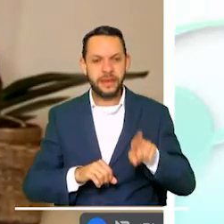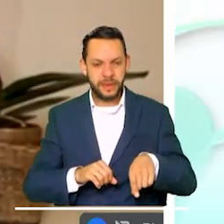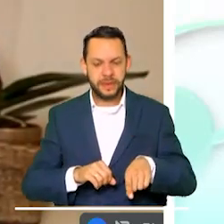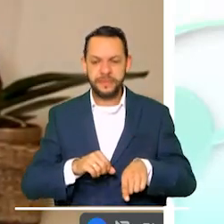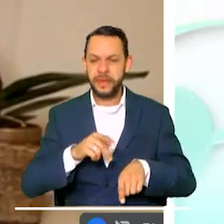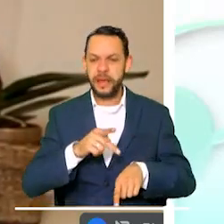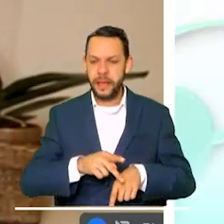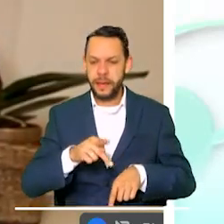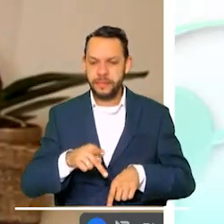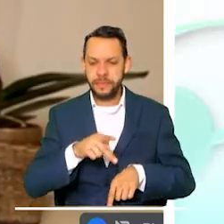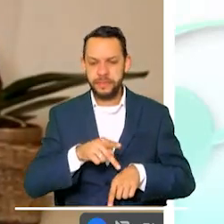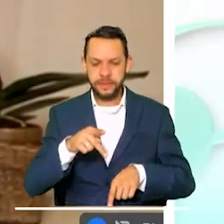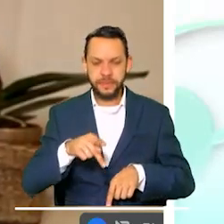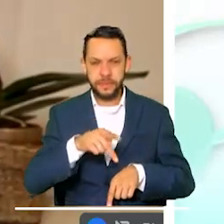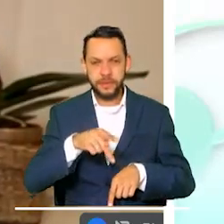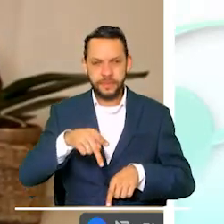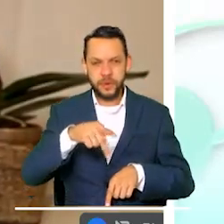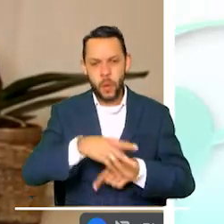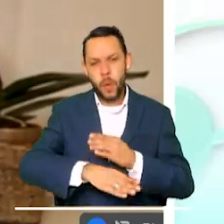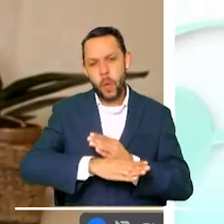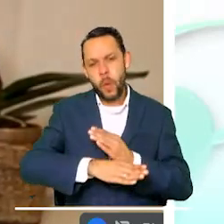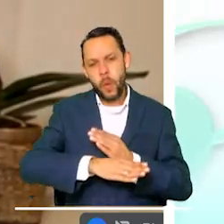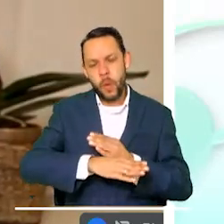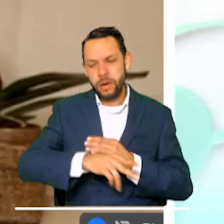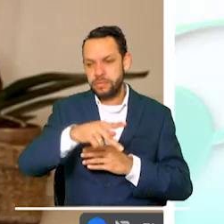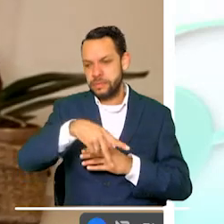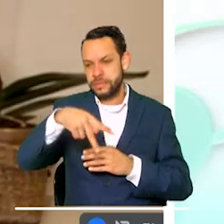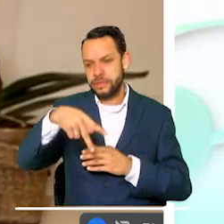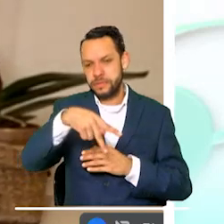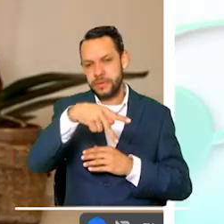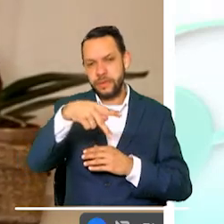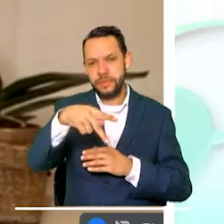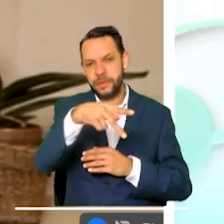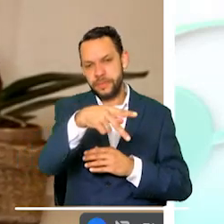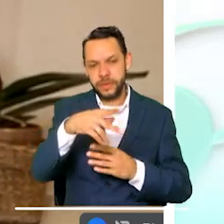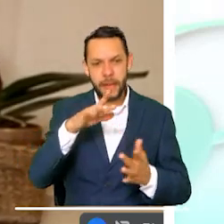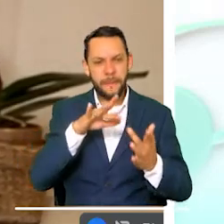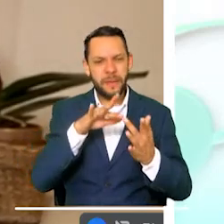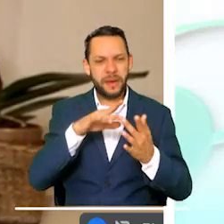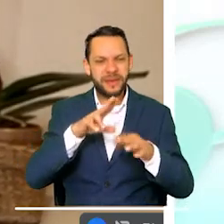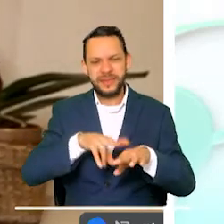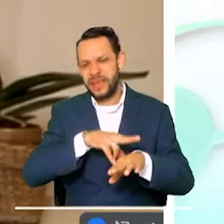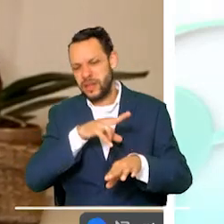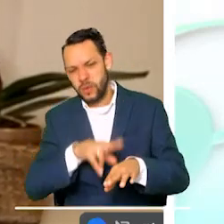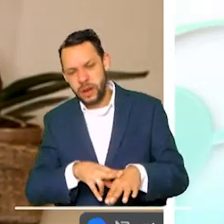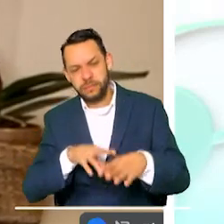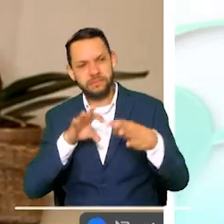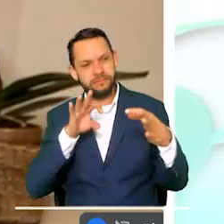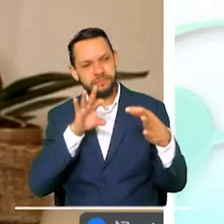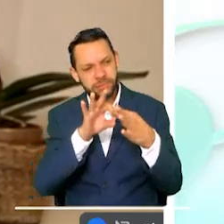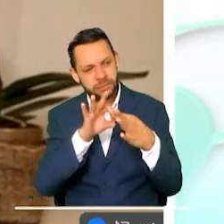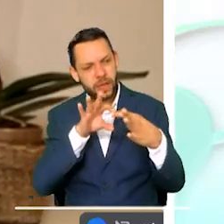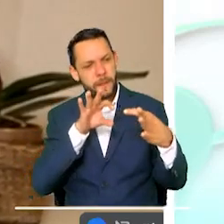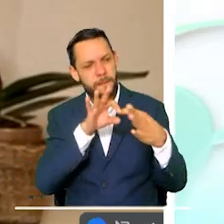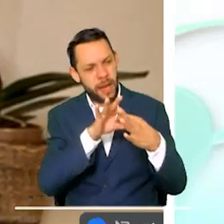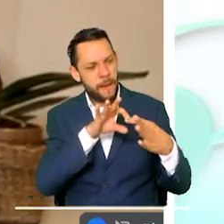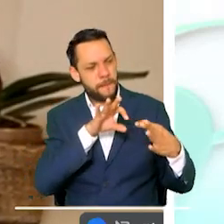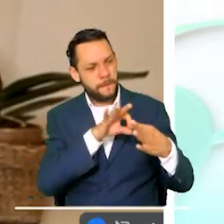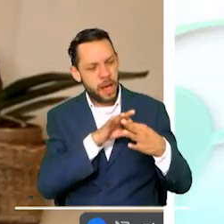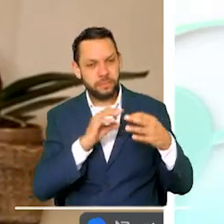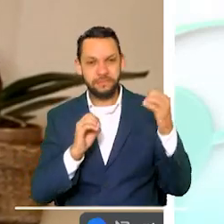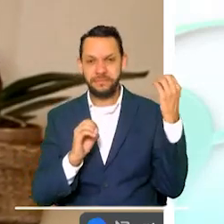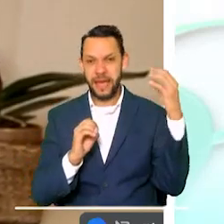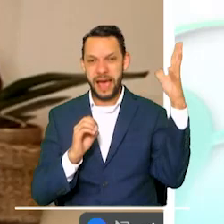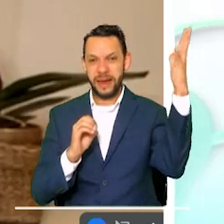lo proponen, estar en constante comunión y comunicación con la naturaleza para poder obtener desde ahí los pensamientos que